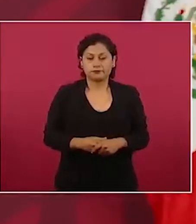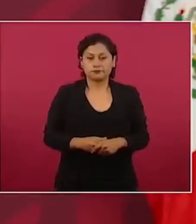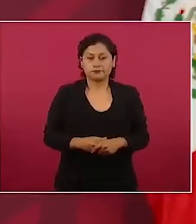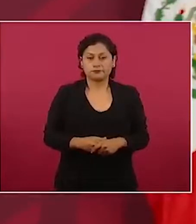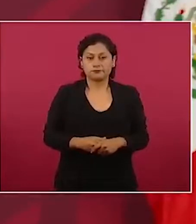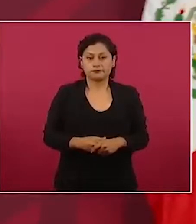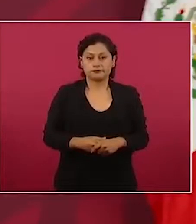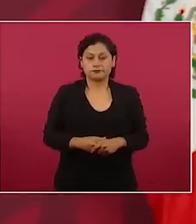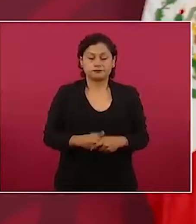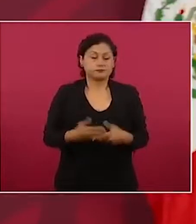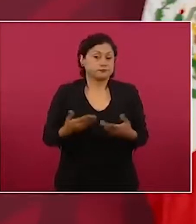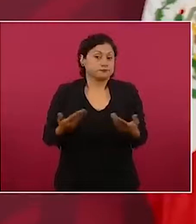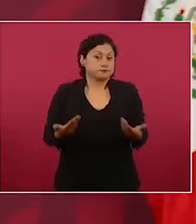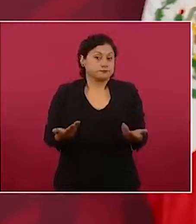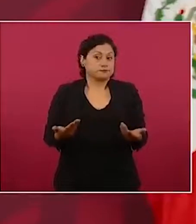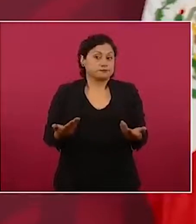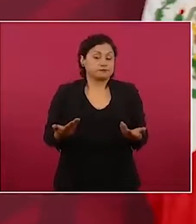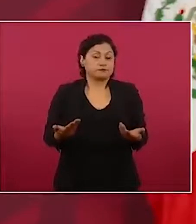méxico